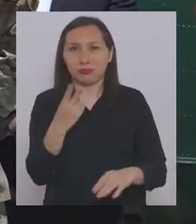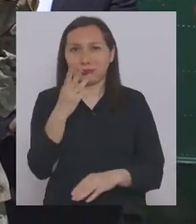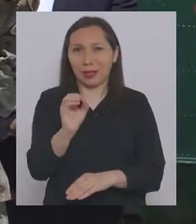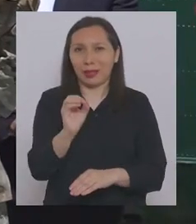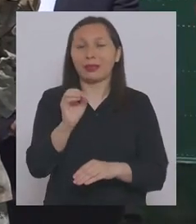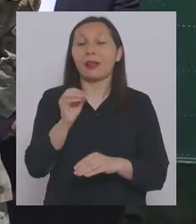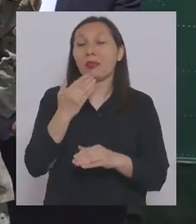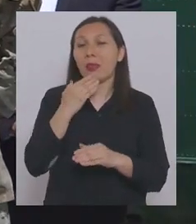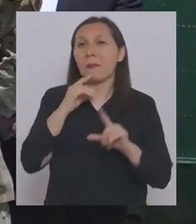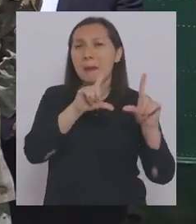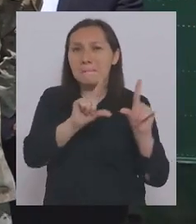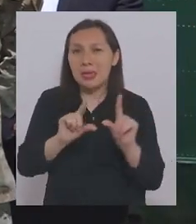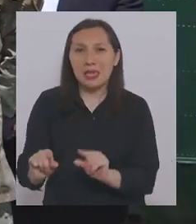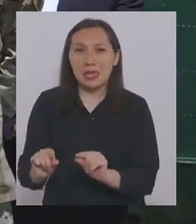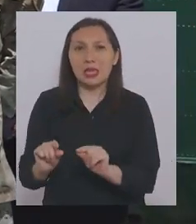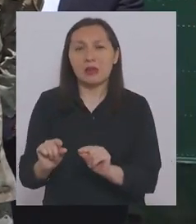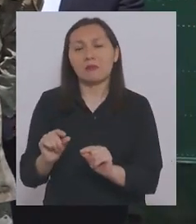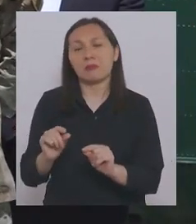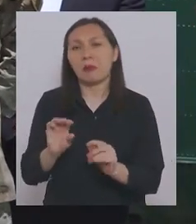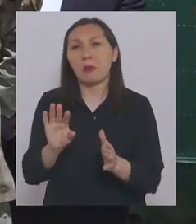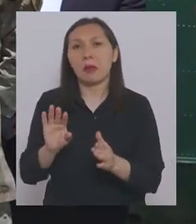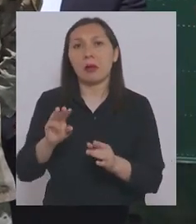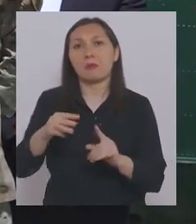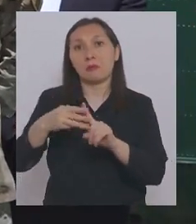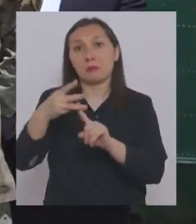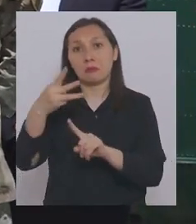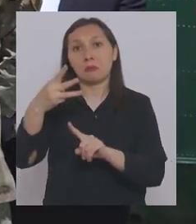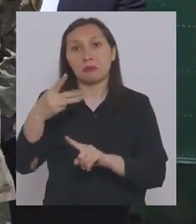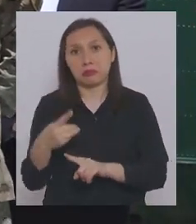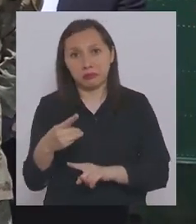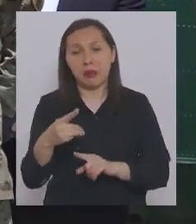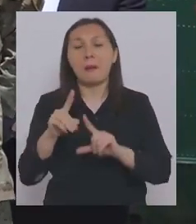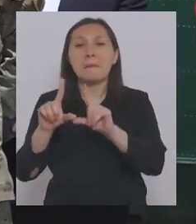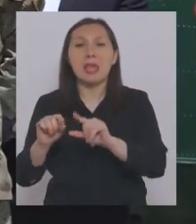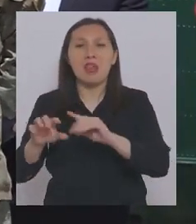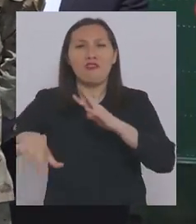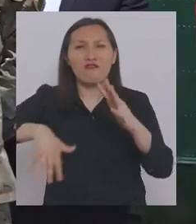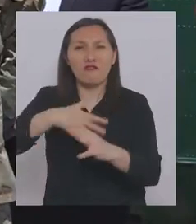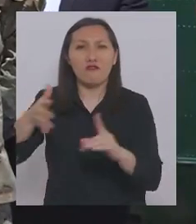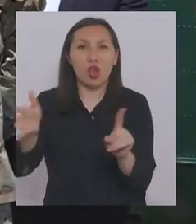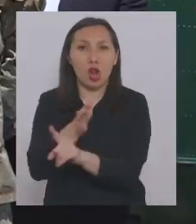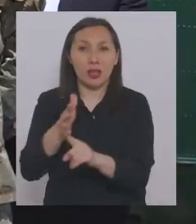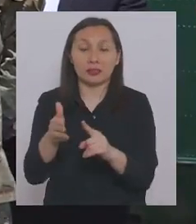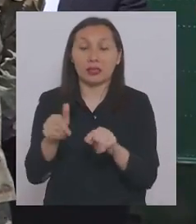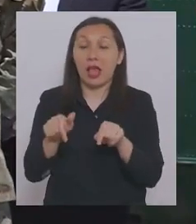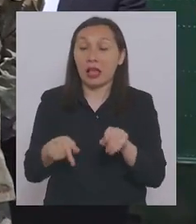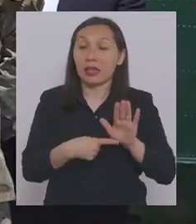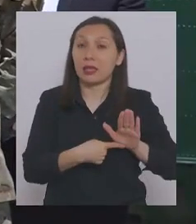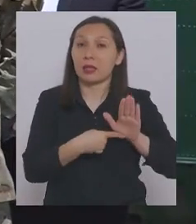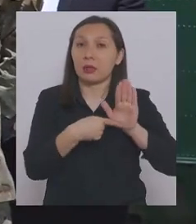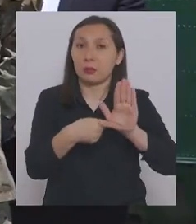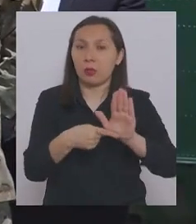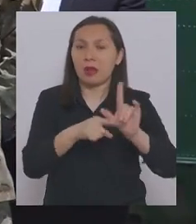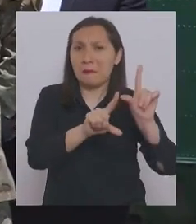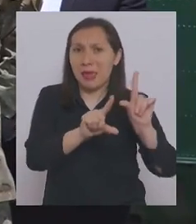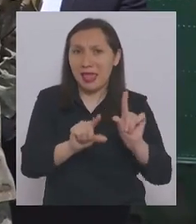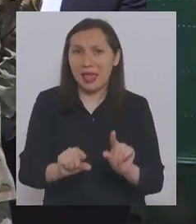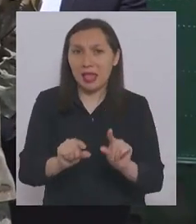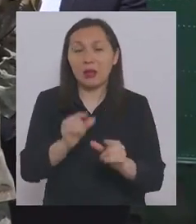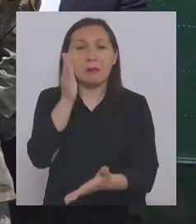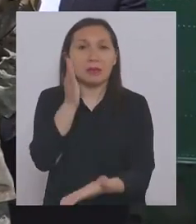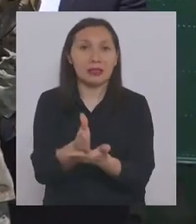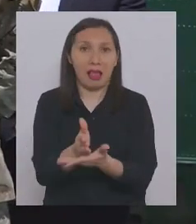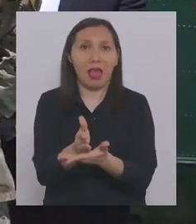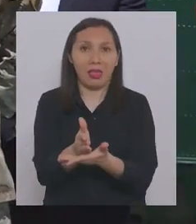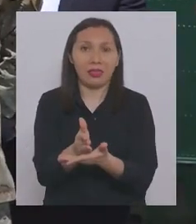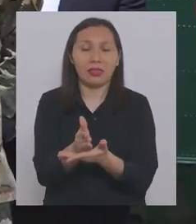reducción prácticamente a la tercera parte de los hechos de violencia. Y destacamos aquí la reducción a la mitad